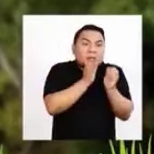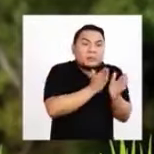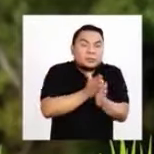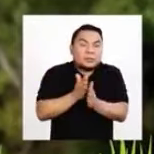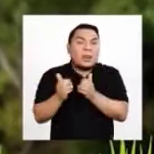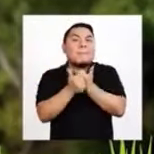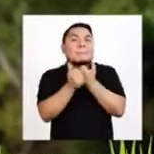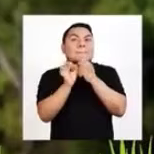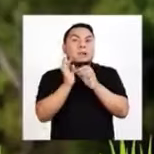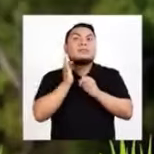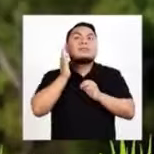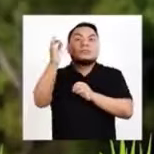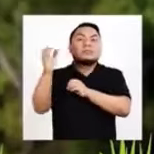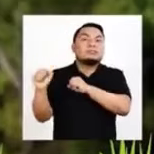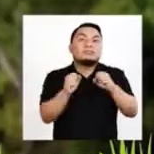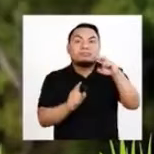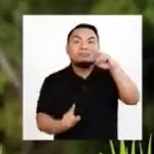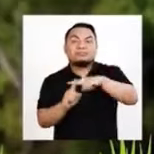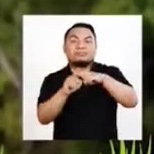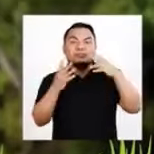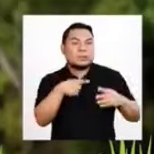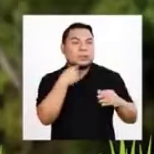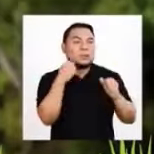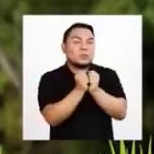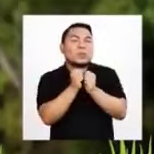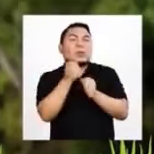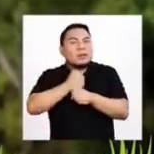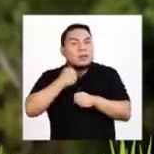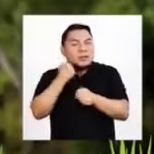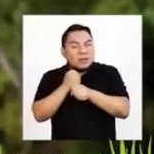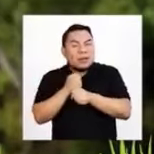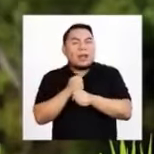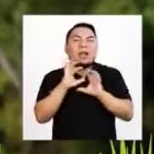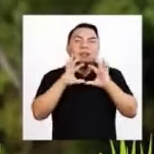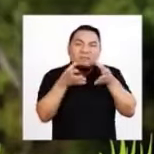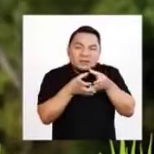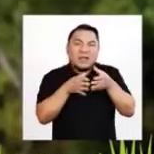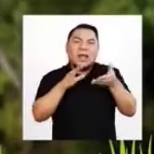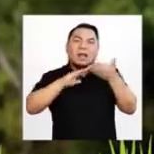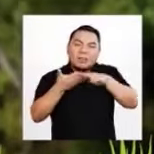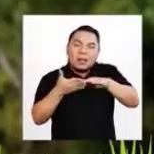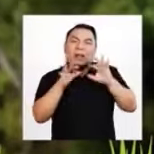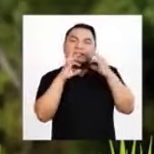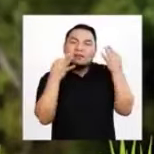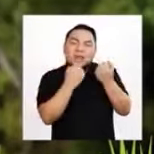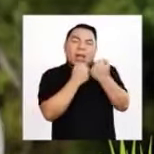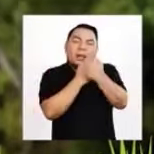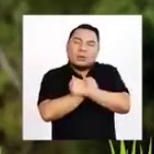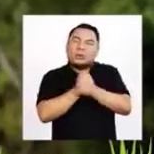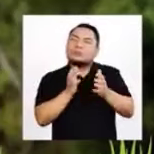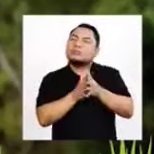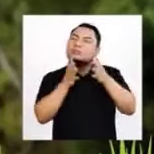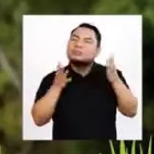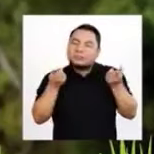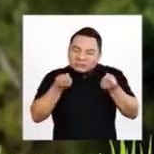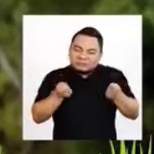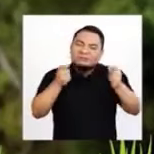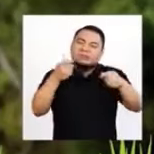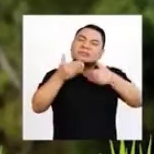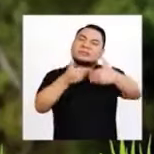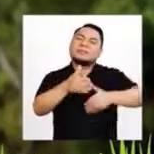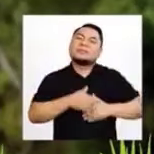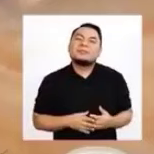los peligros de los desastres naturales trabajando junto a nuestra familia y comunidad con amor y